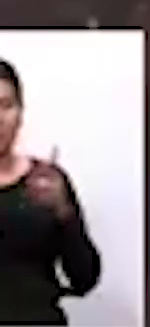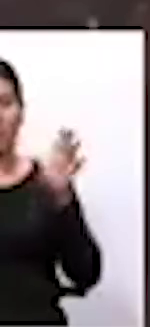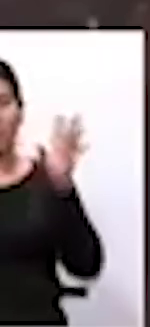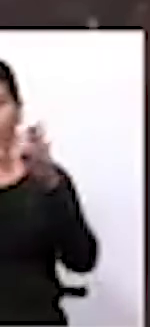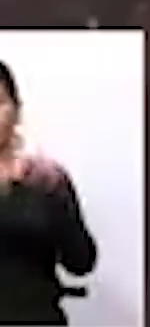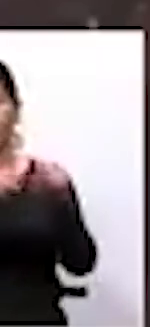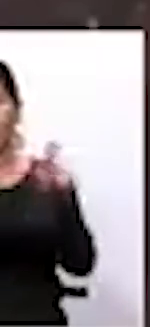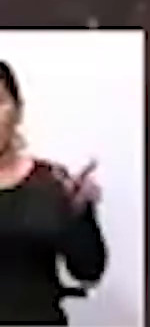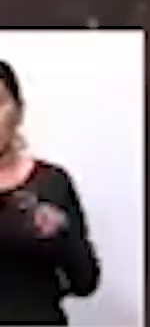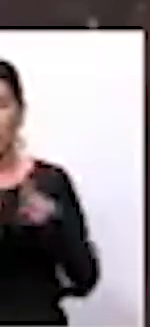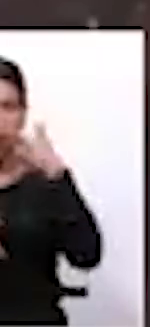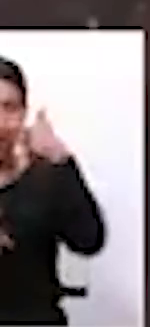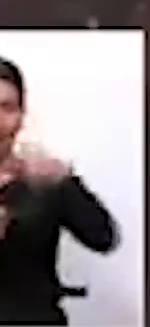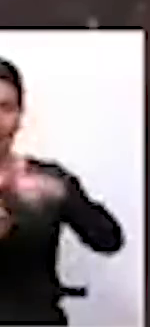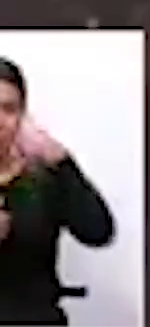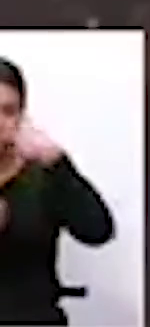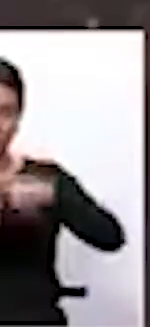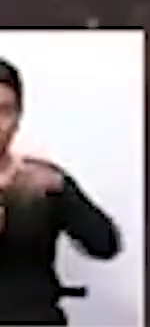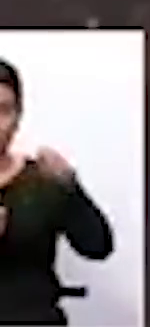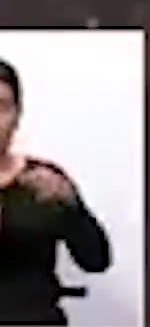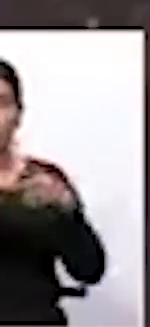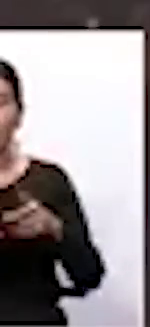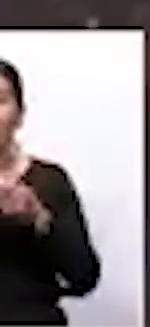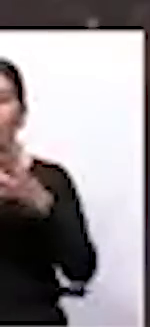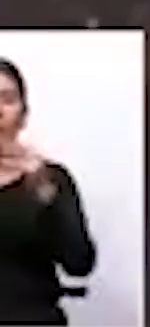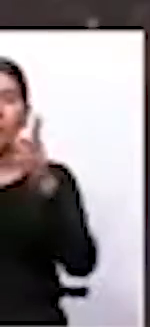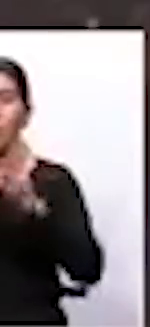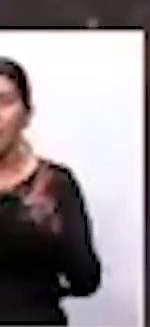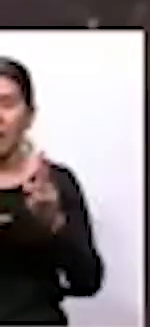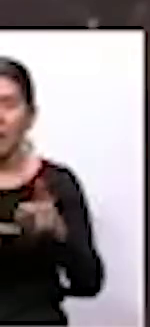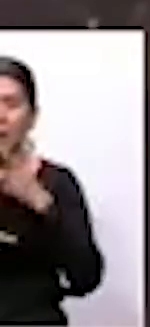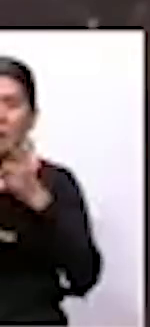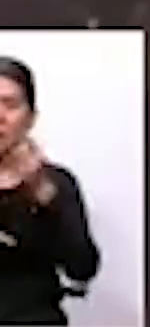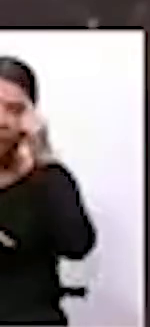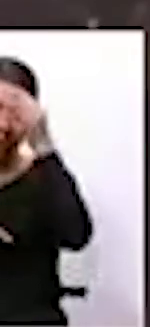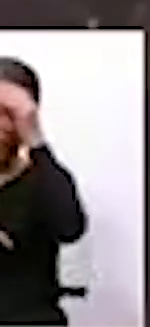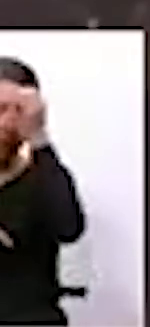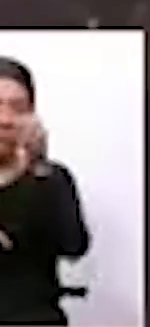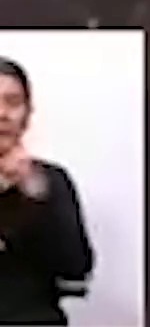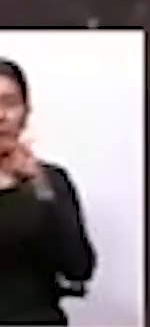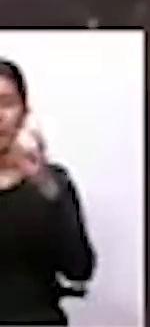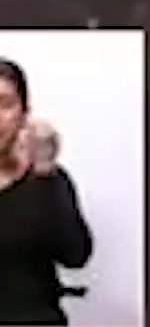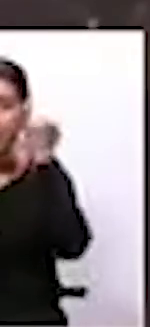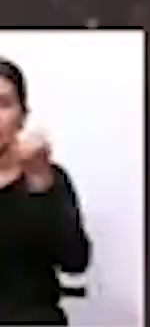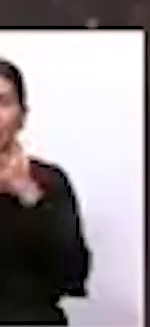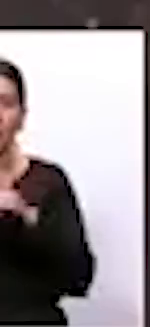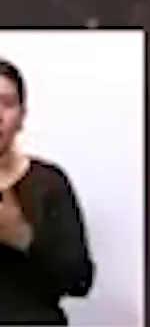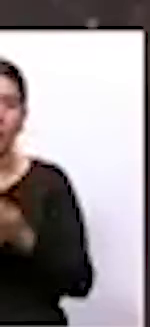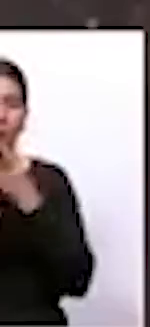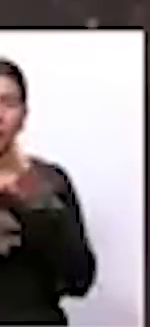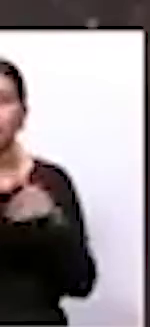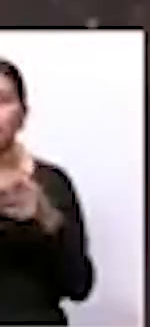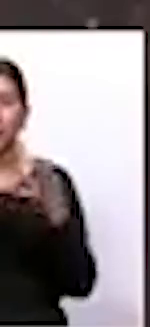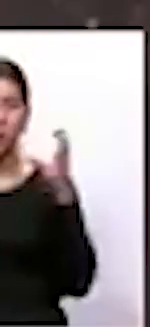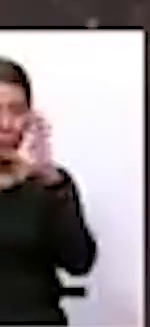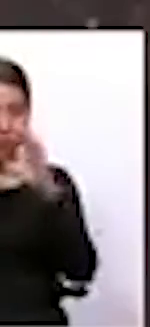refinería, mucha gente lo interpreta como que la idea era buscar el